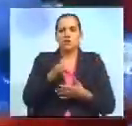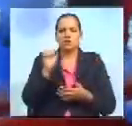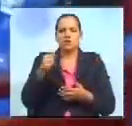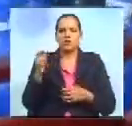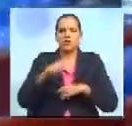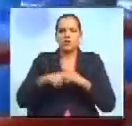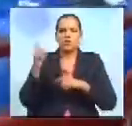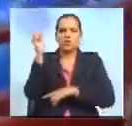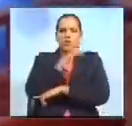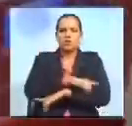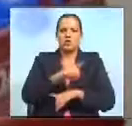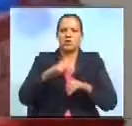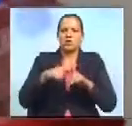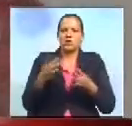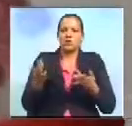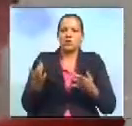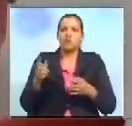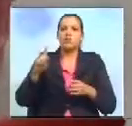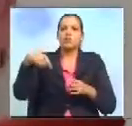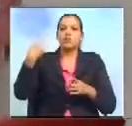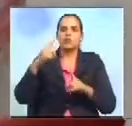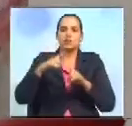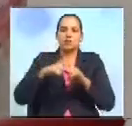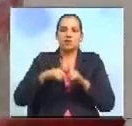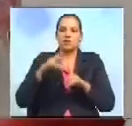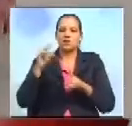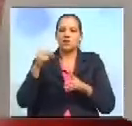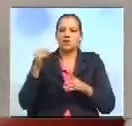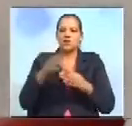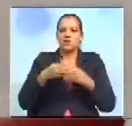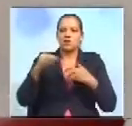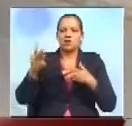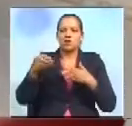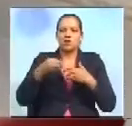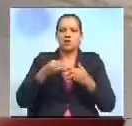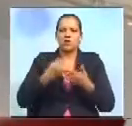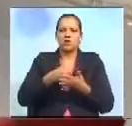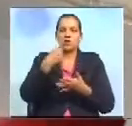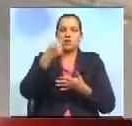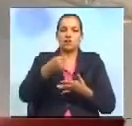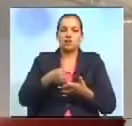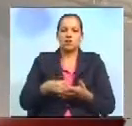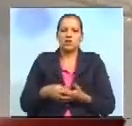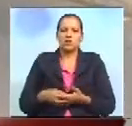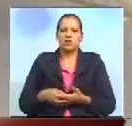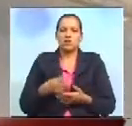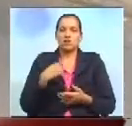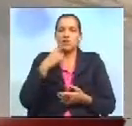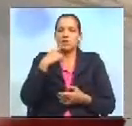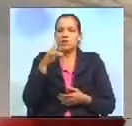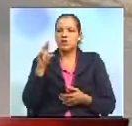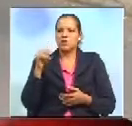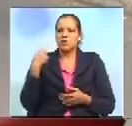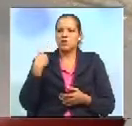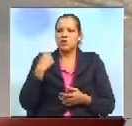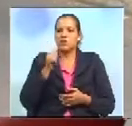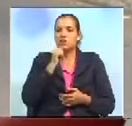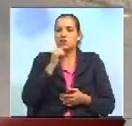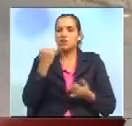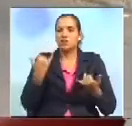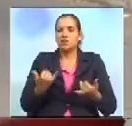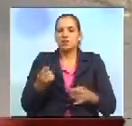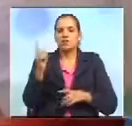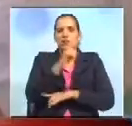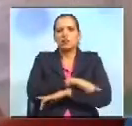vivienda, por lo que espera que el siguiente mes no salga el valor del servicio elevado por no contar con el líquido